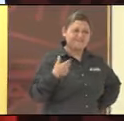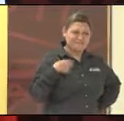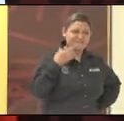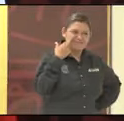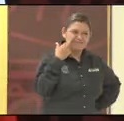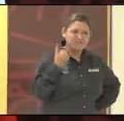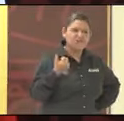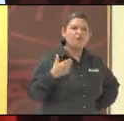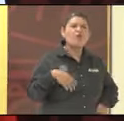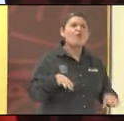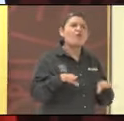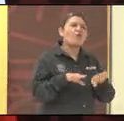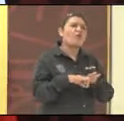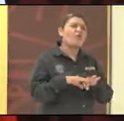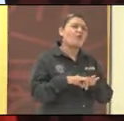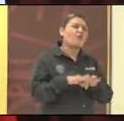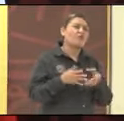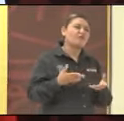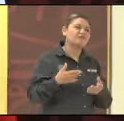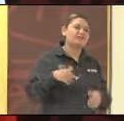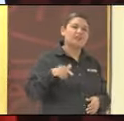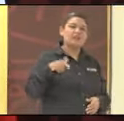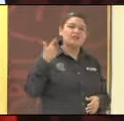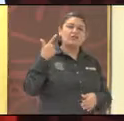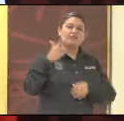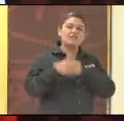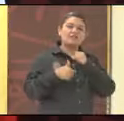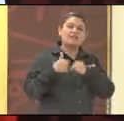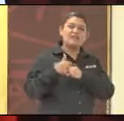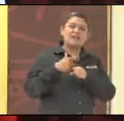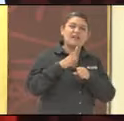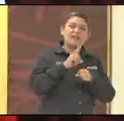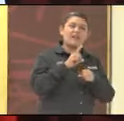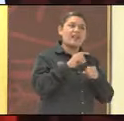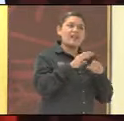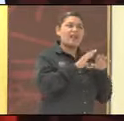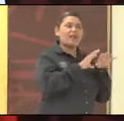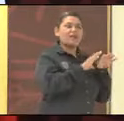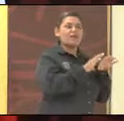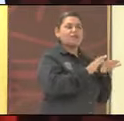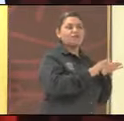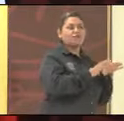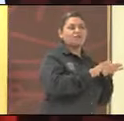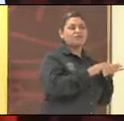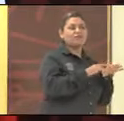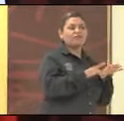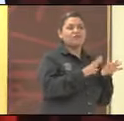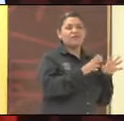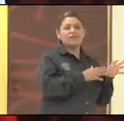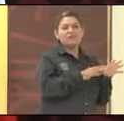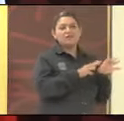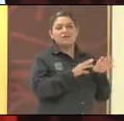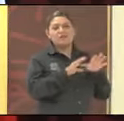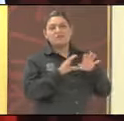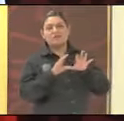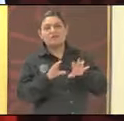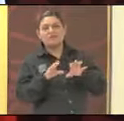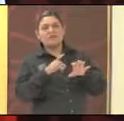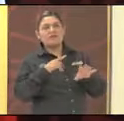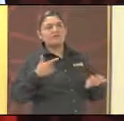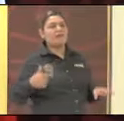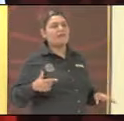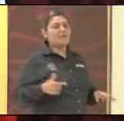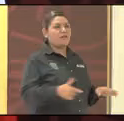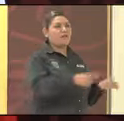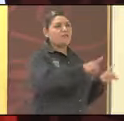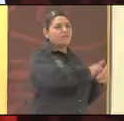raro. Pues, ¿cómo tenía 12 años la draga en el agua? ¿Y cómo la tuviste aquí, la trajiste desde la Laguna del Cedro